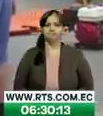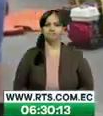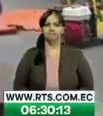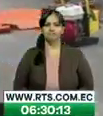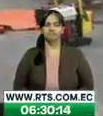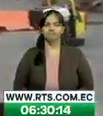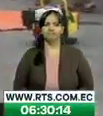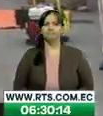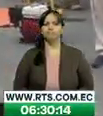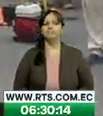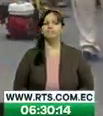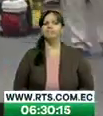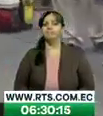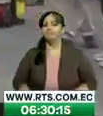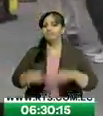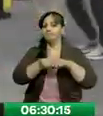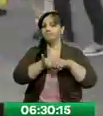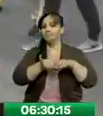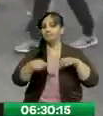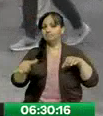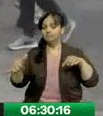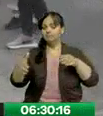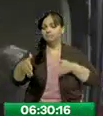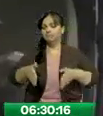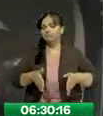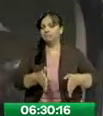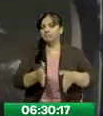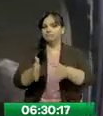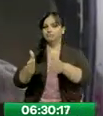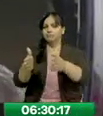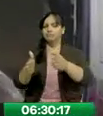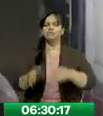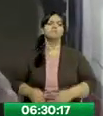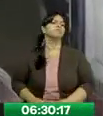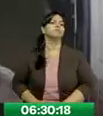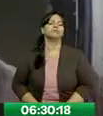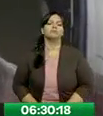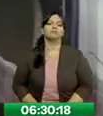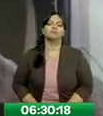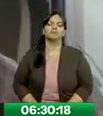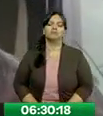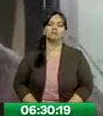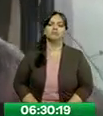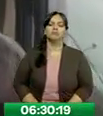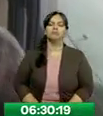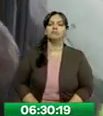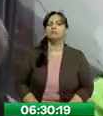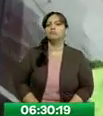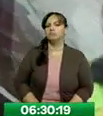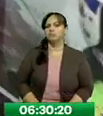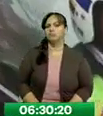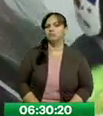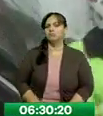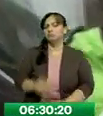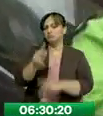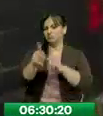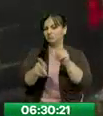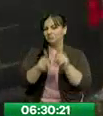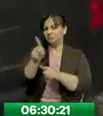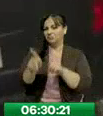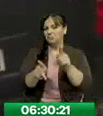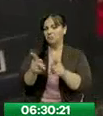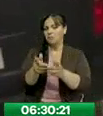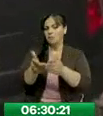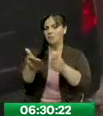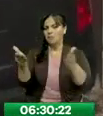La tragedia ocurrió en la ruta Espondilus, provincia de Santa Elena. Tras el fatal accidente, 3 personas murieron,